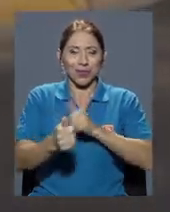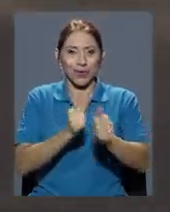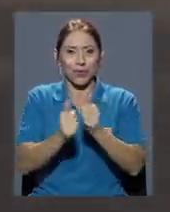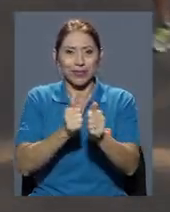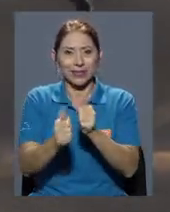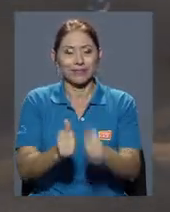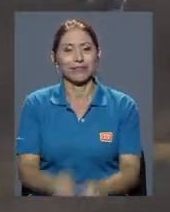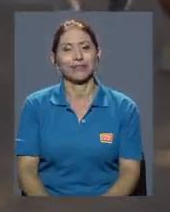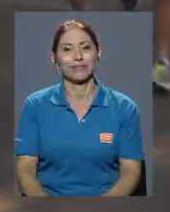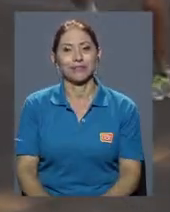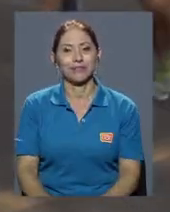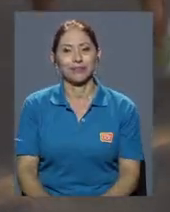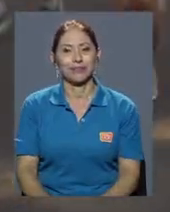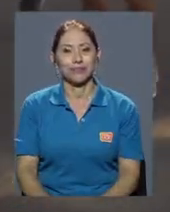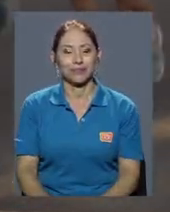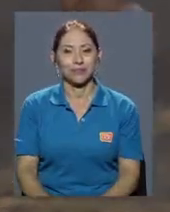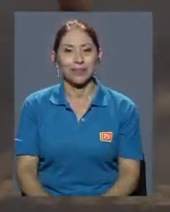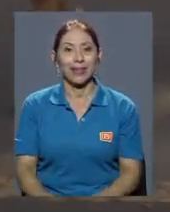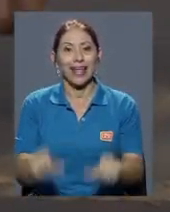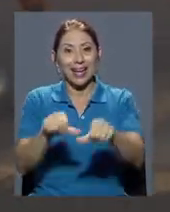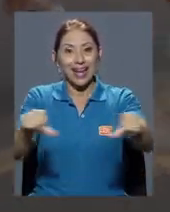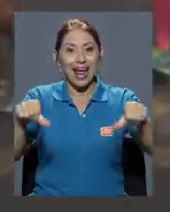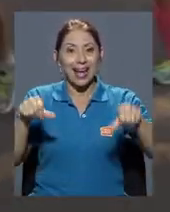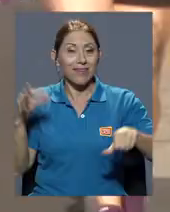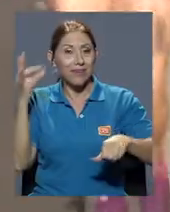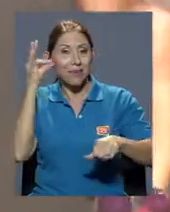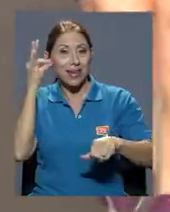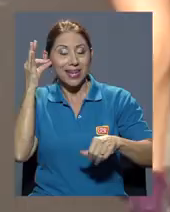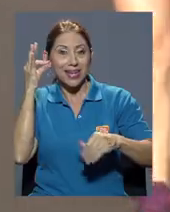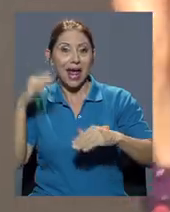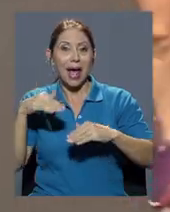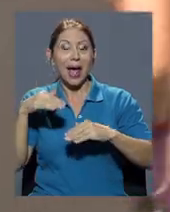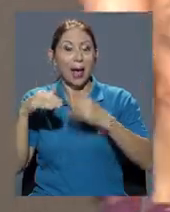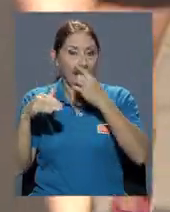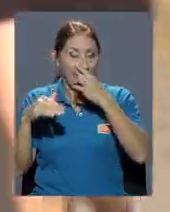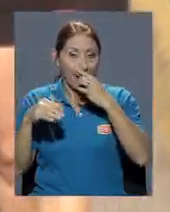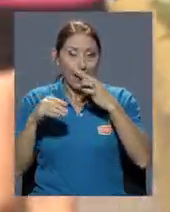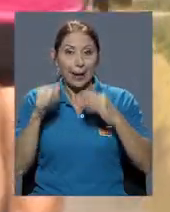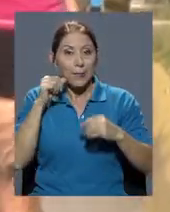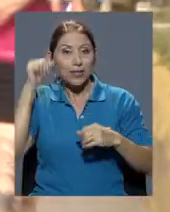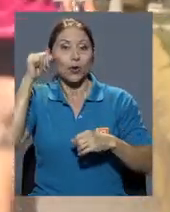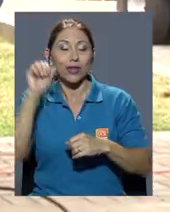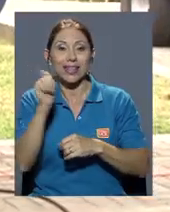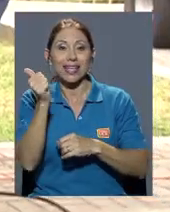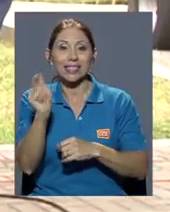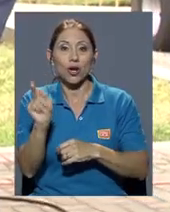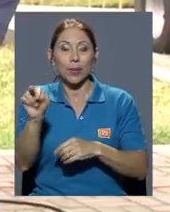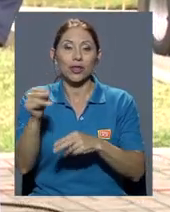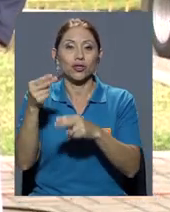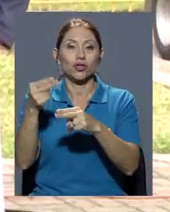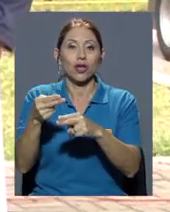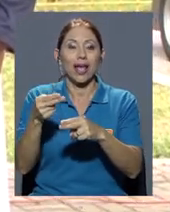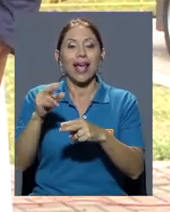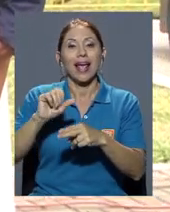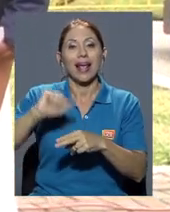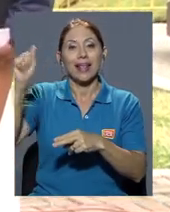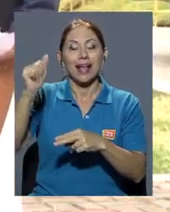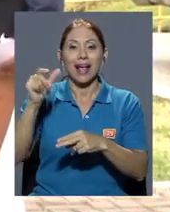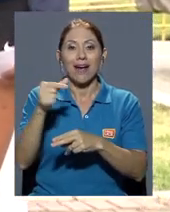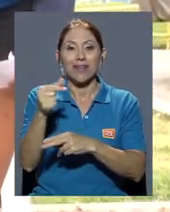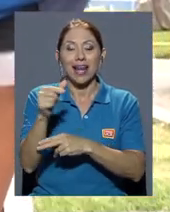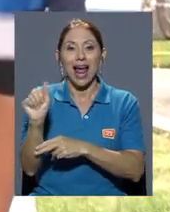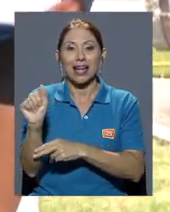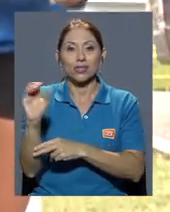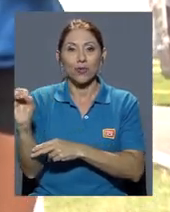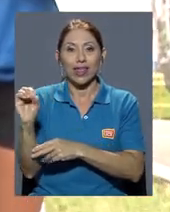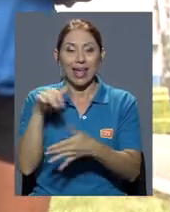competir. En la rama femenina mayor de los 10 kilómetros, la ganadora fue Gabriela Arias Oviedo, estudiante de Ciencias del Movimiento